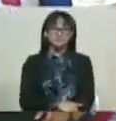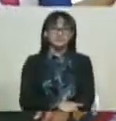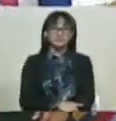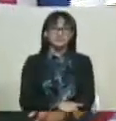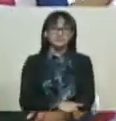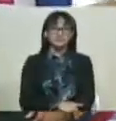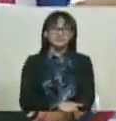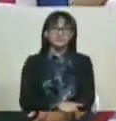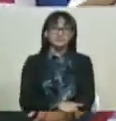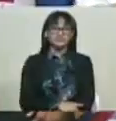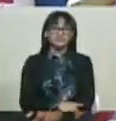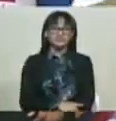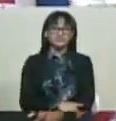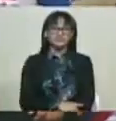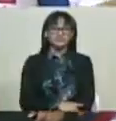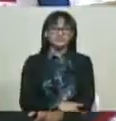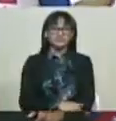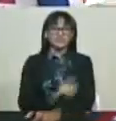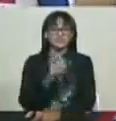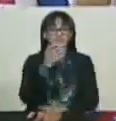tiene que utilizar uno